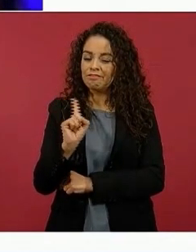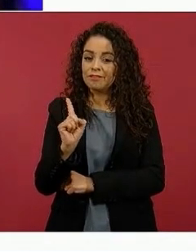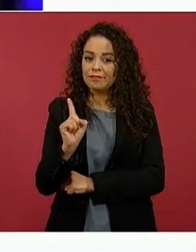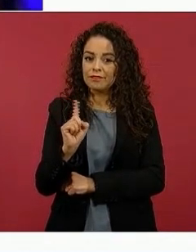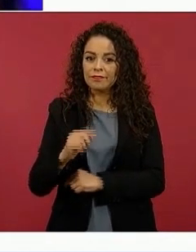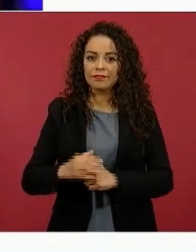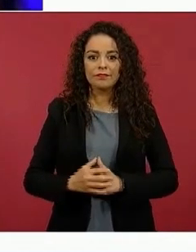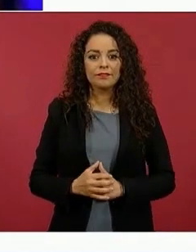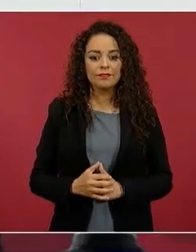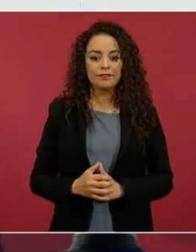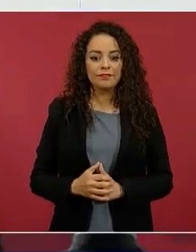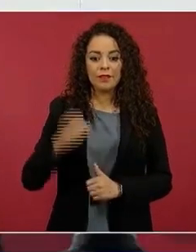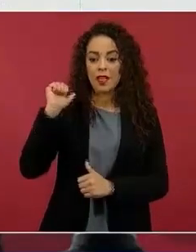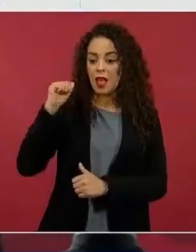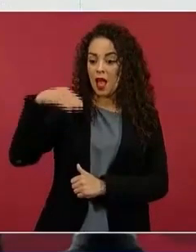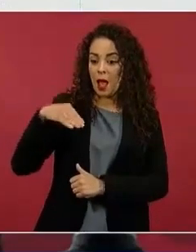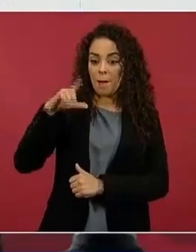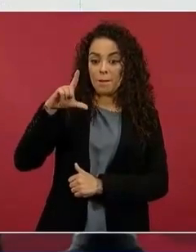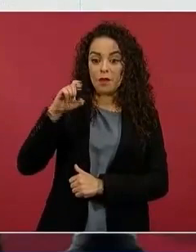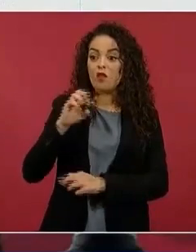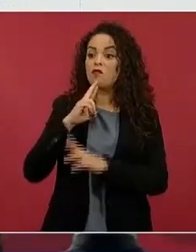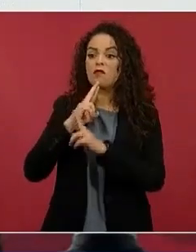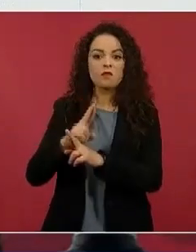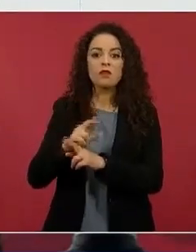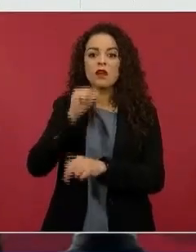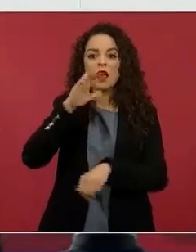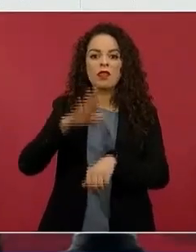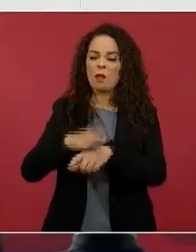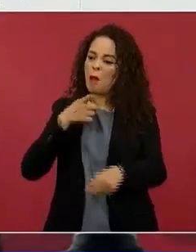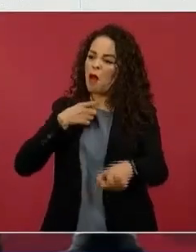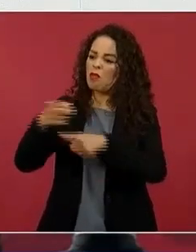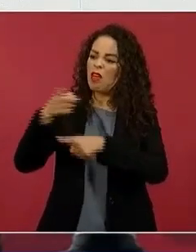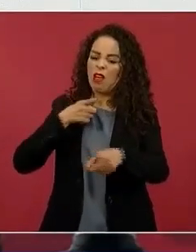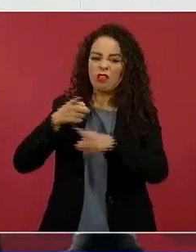AMLO no respondió, solo insultó y descalificó.